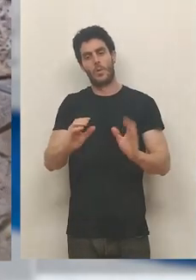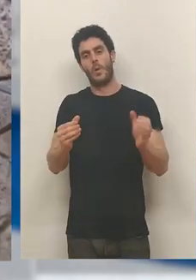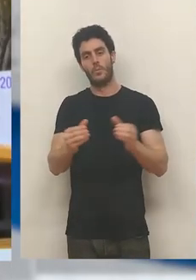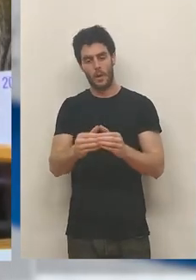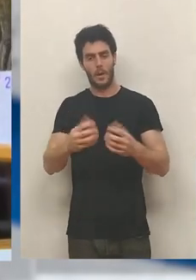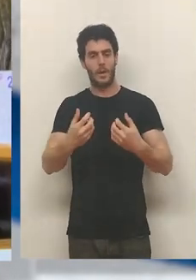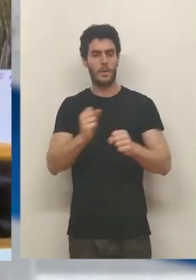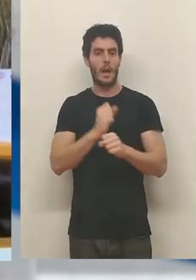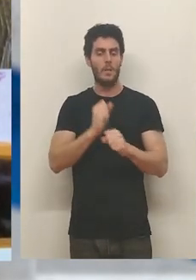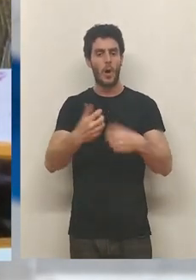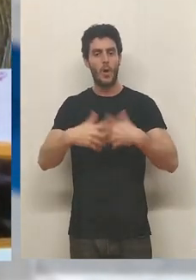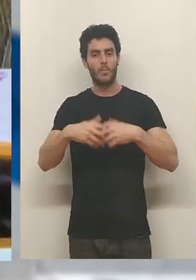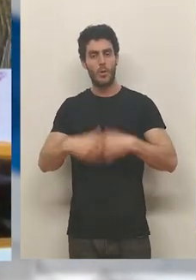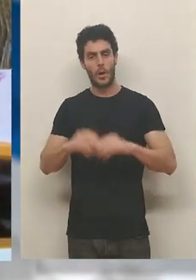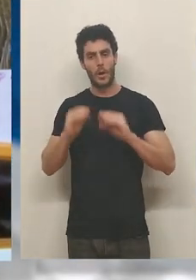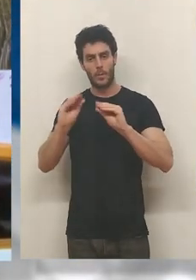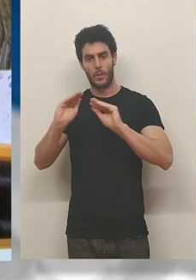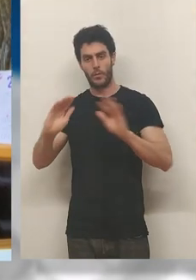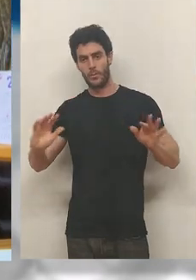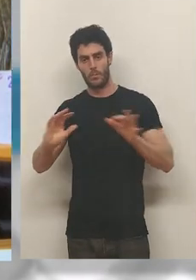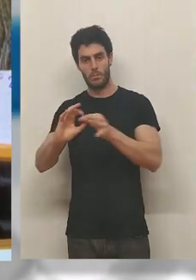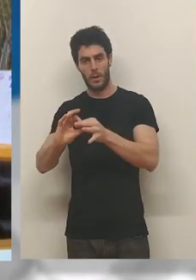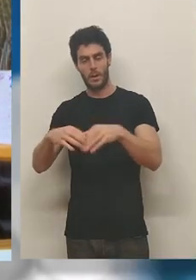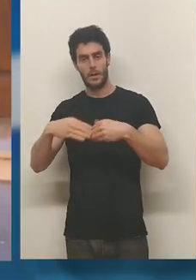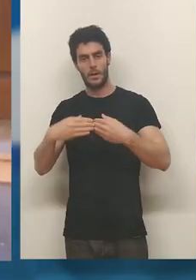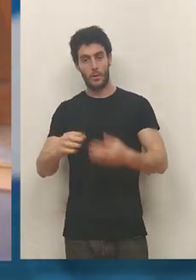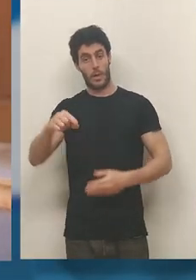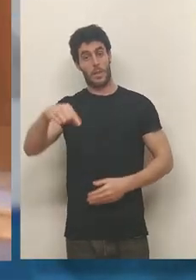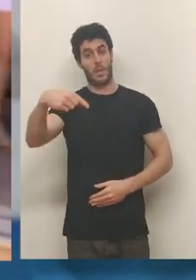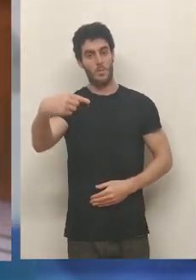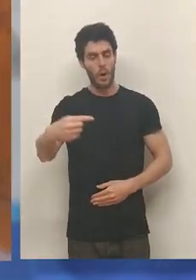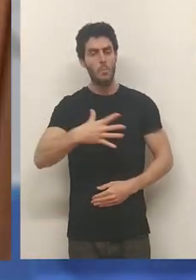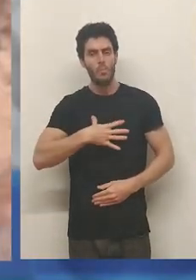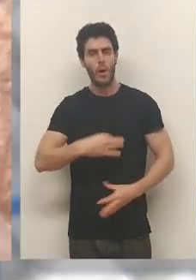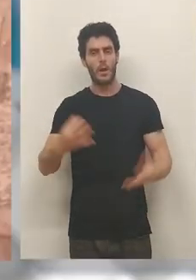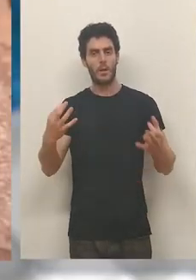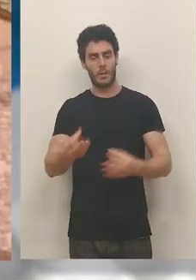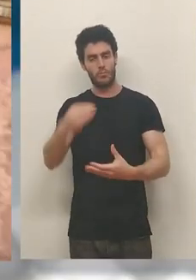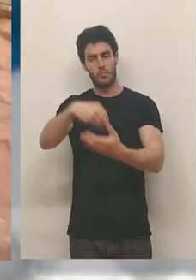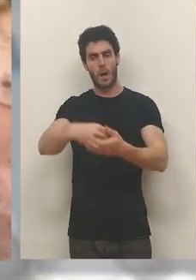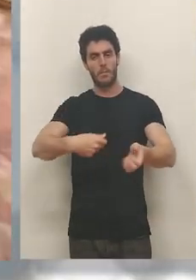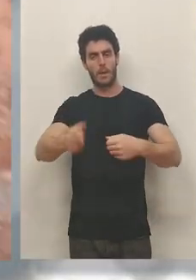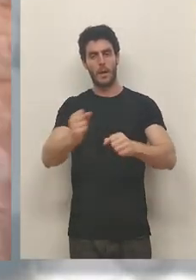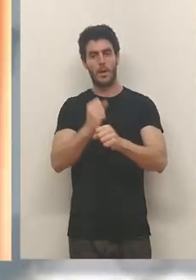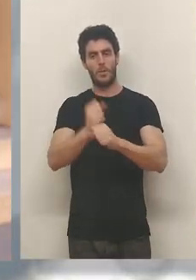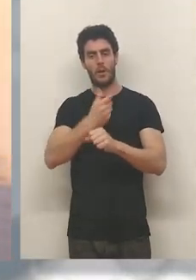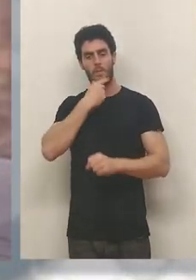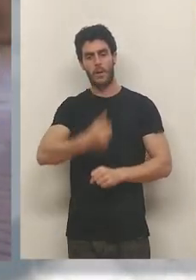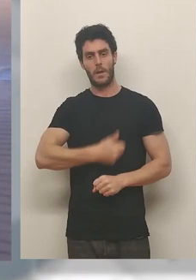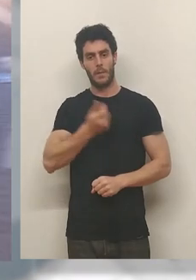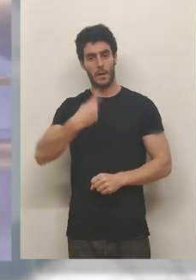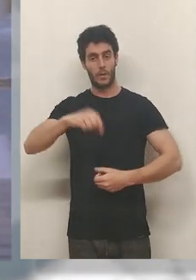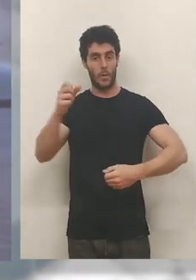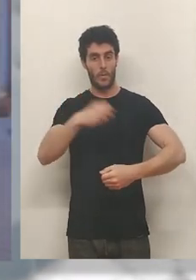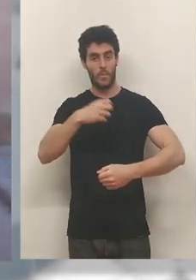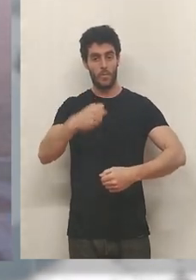mancomunidades funciones y tareas relacionadas con su formación, lo que les permitirá posteriormente incorporarse al mercado